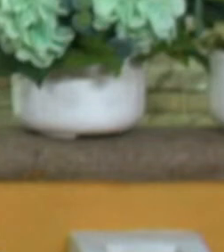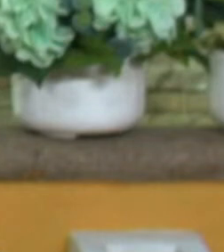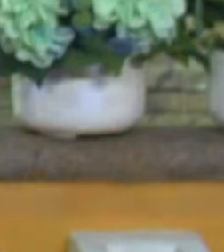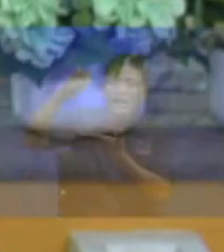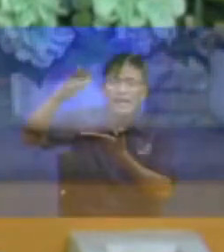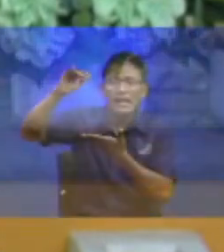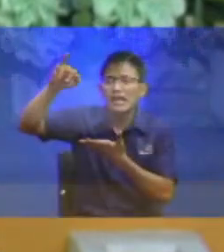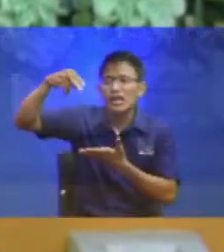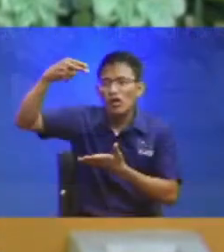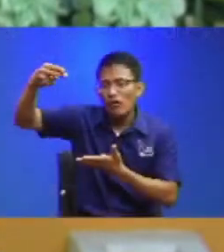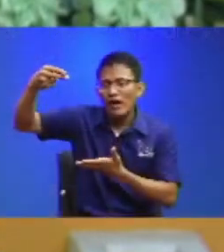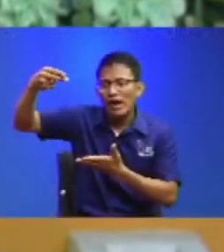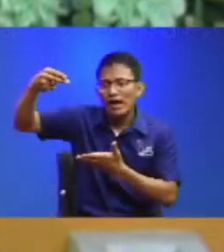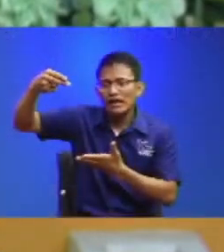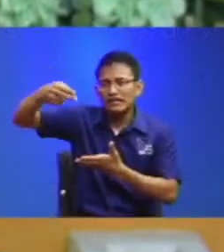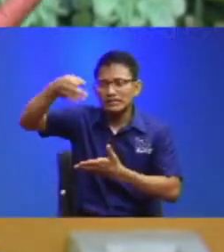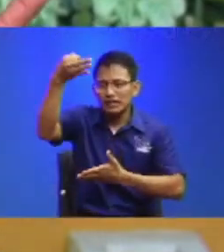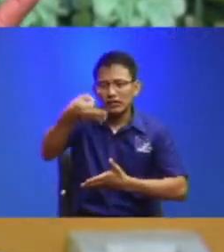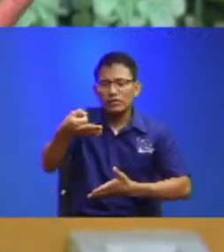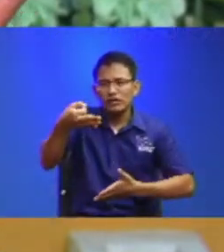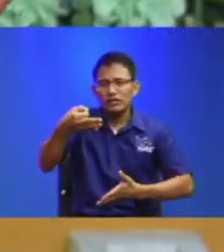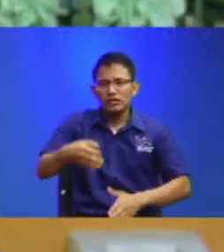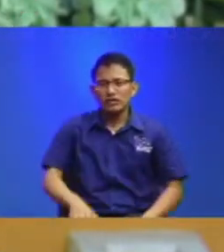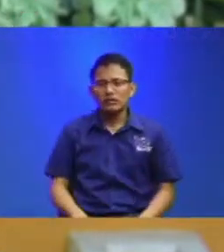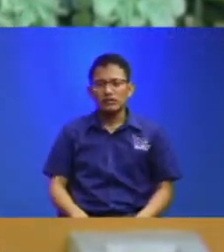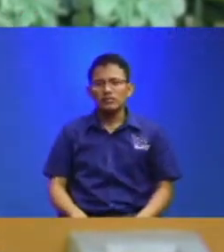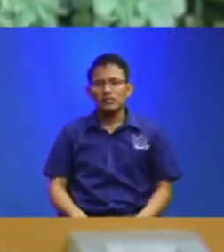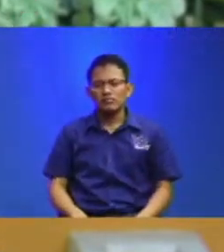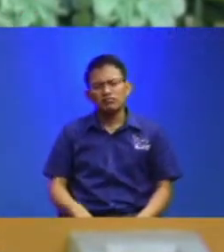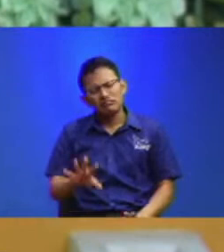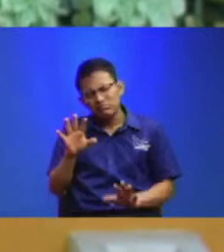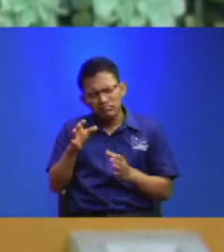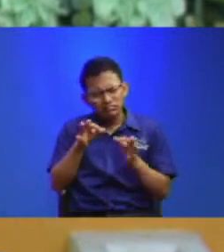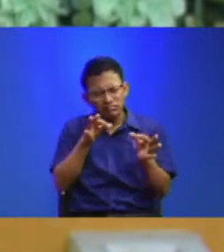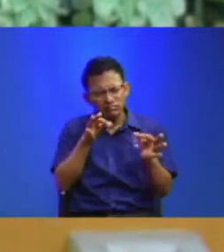¿Por qué la iniquidad del hombre y el que confía en Jehová? ¿No será que...